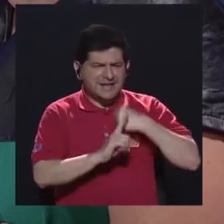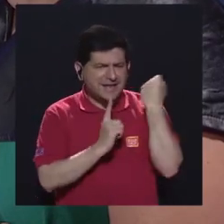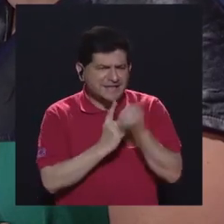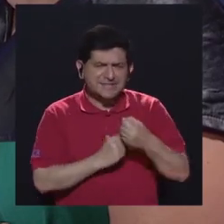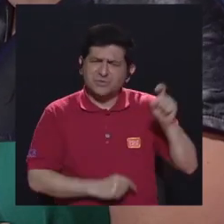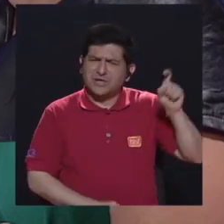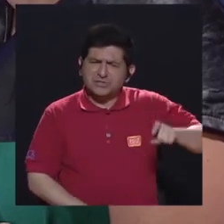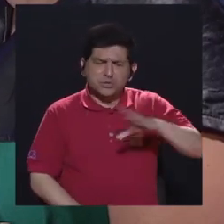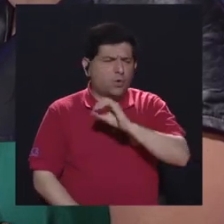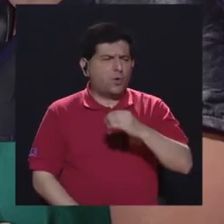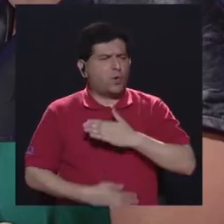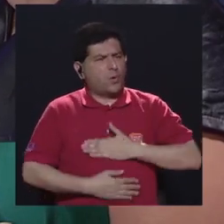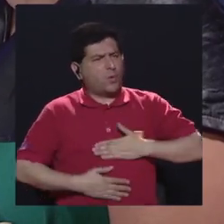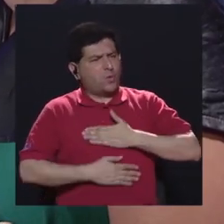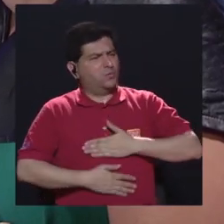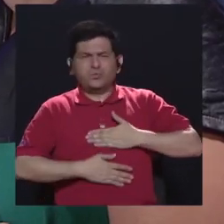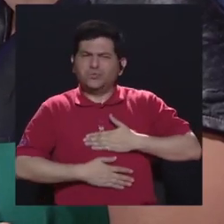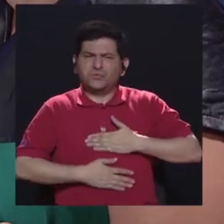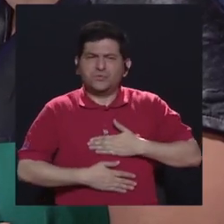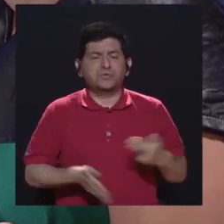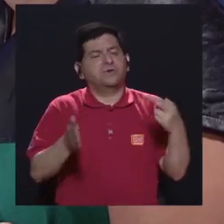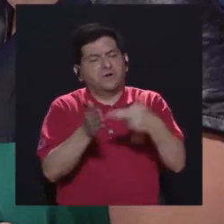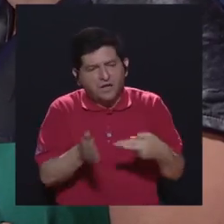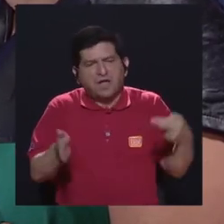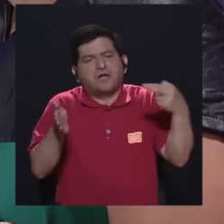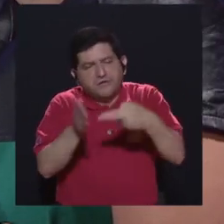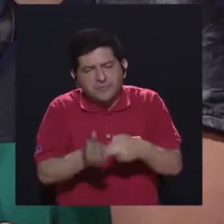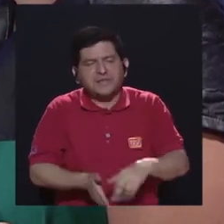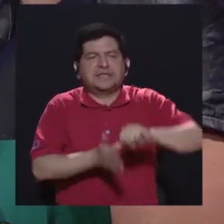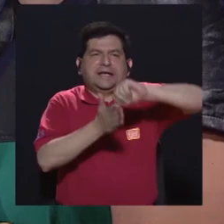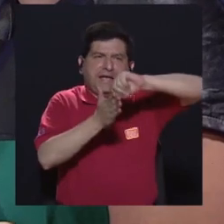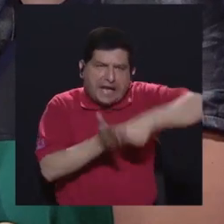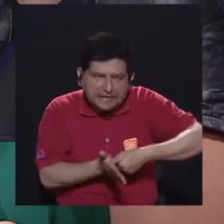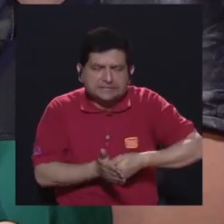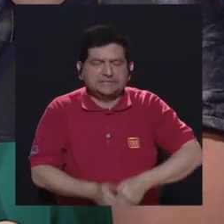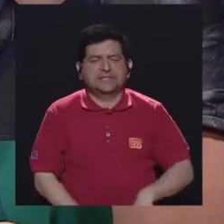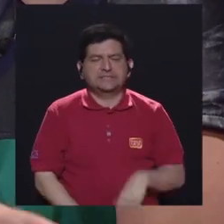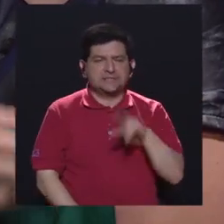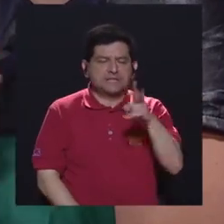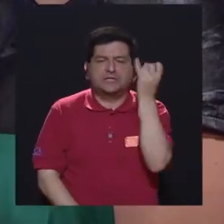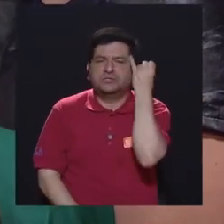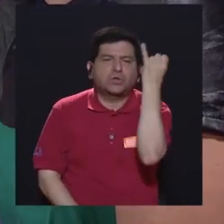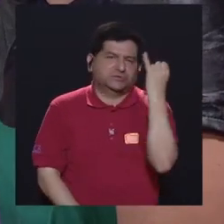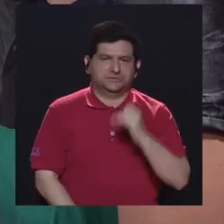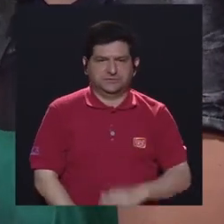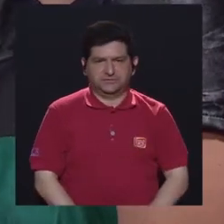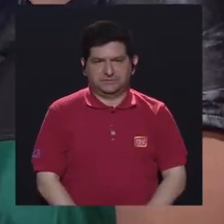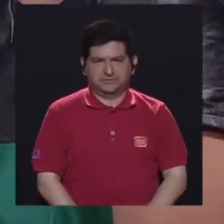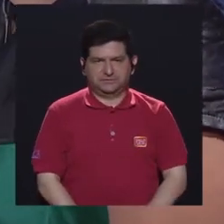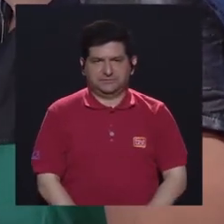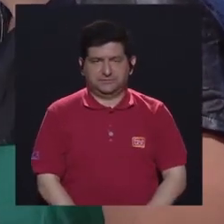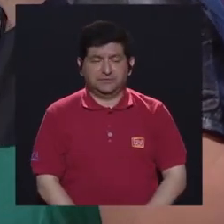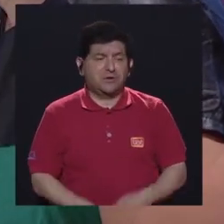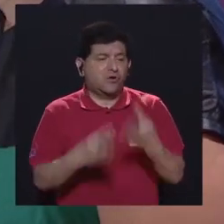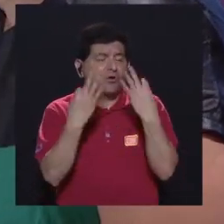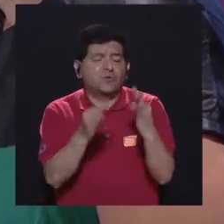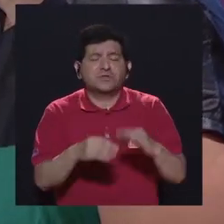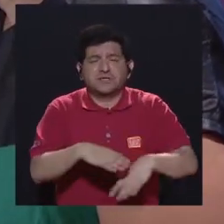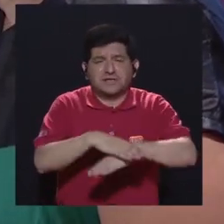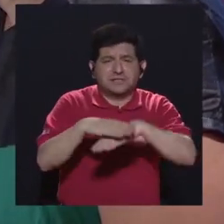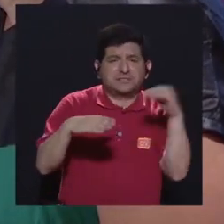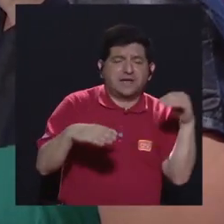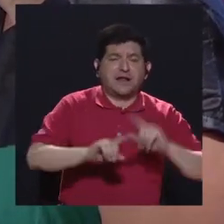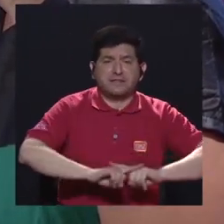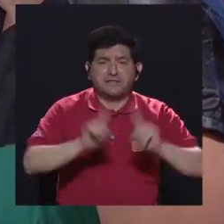por necesidad o placer es reproducir esa insistencia en el binomio como si se excluyera el uno del